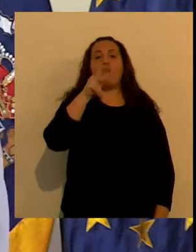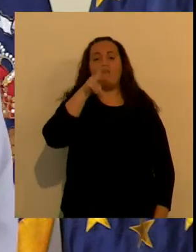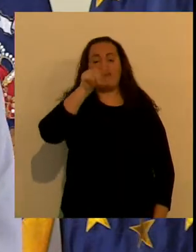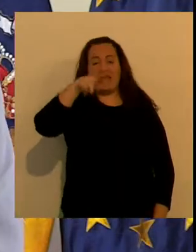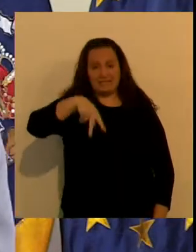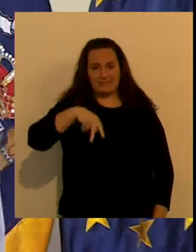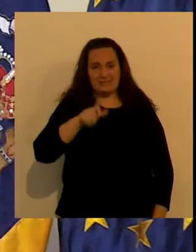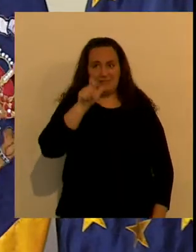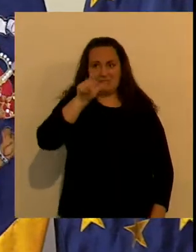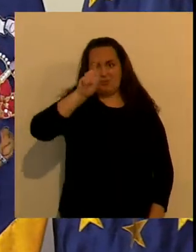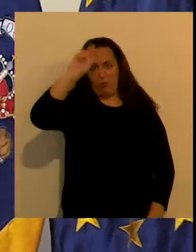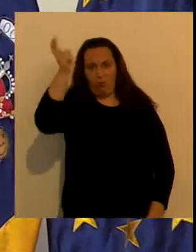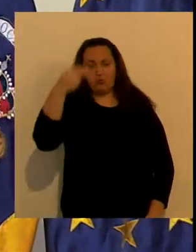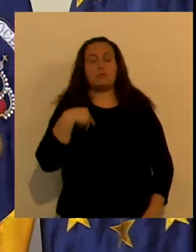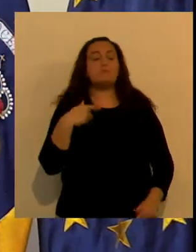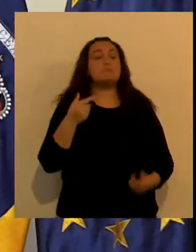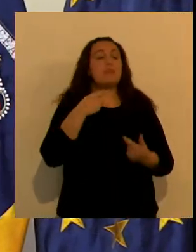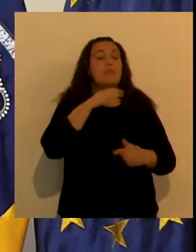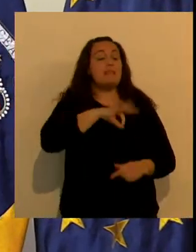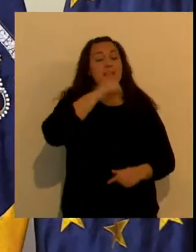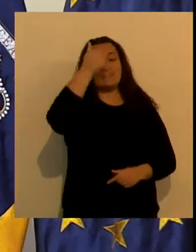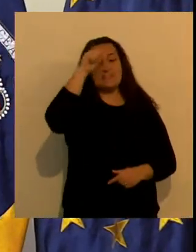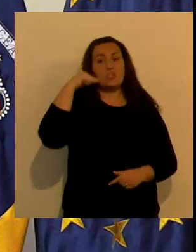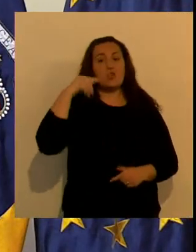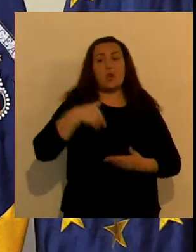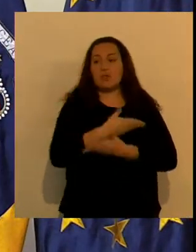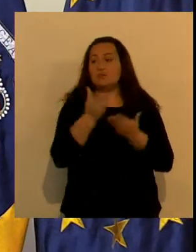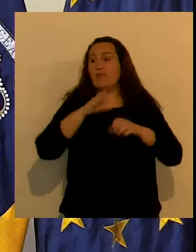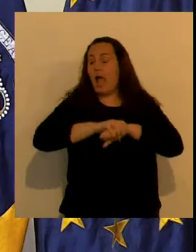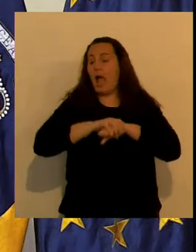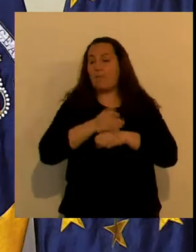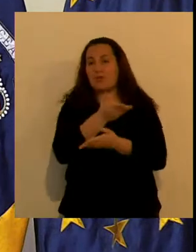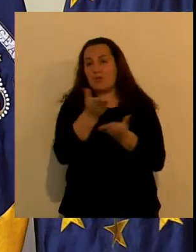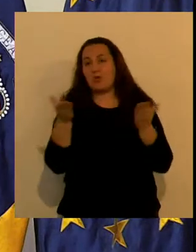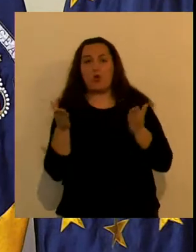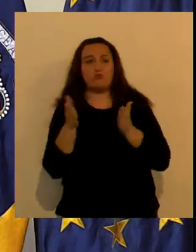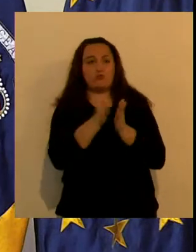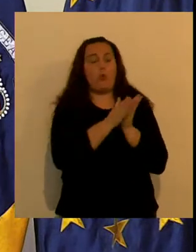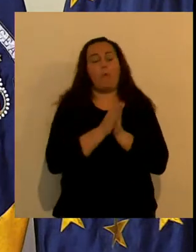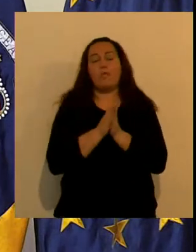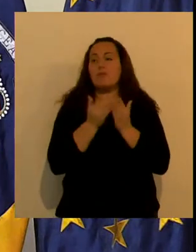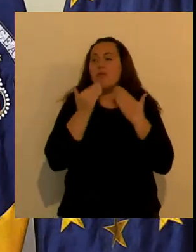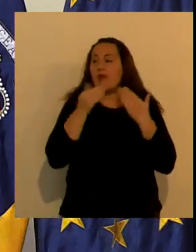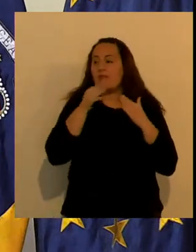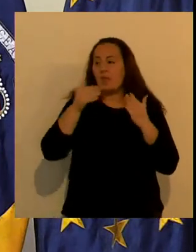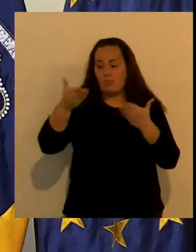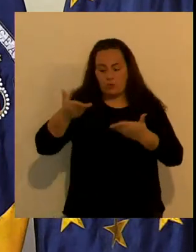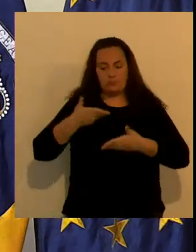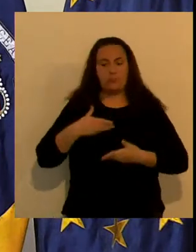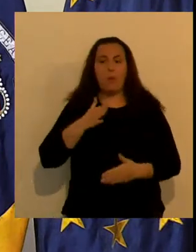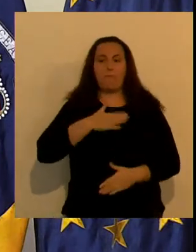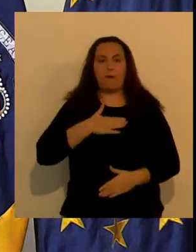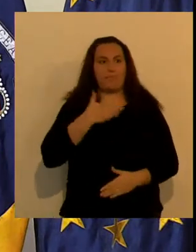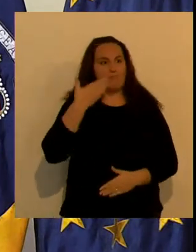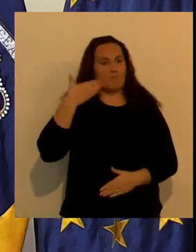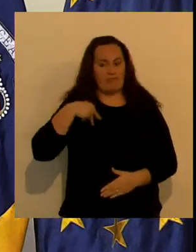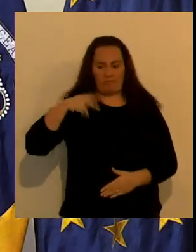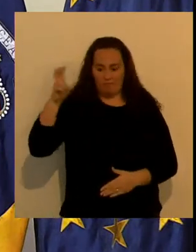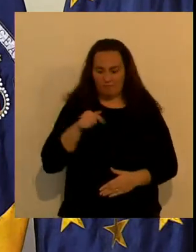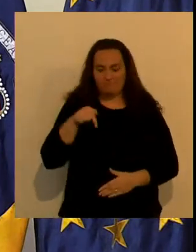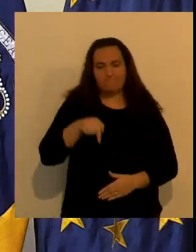Señoras y señores, amigos, colegas, muchas gracias por esta invitación. Para mí es un honor estar aquí